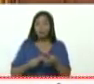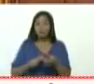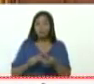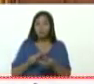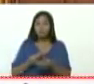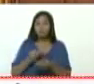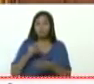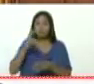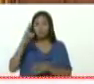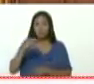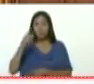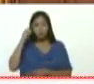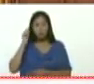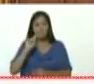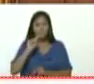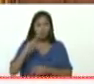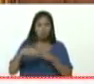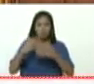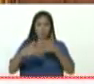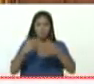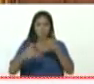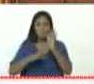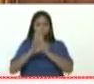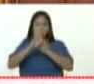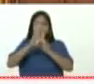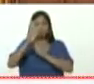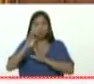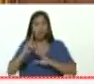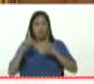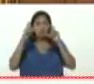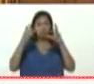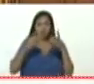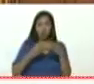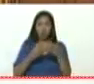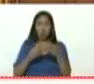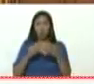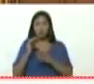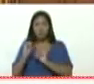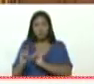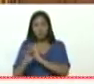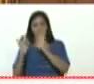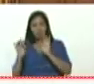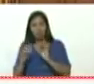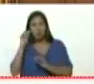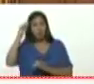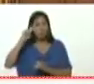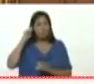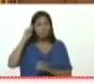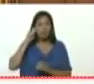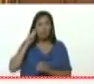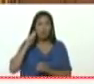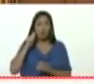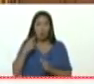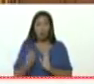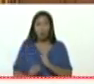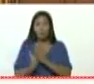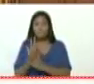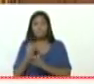por hora, minuto por minuto, con la foto, con la imagen, con el video, con la